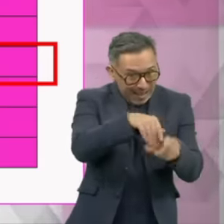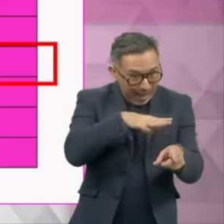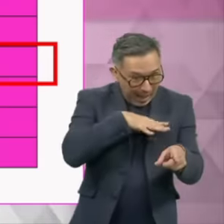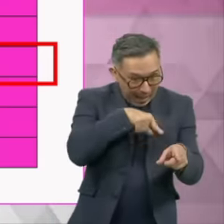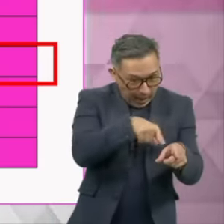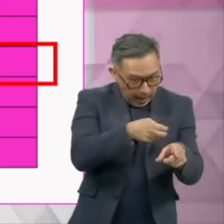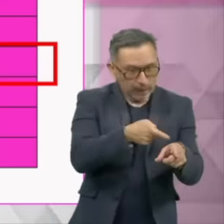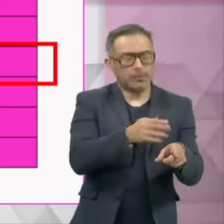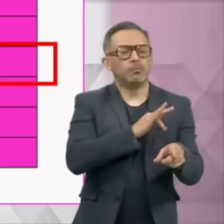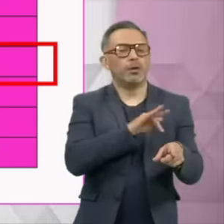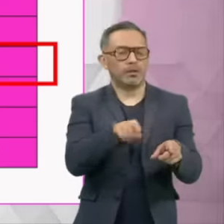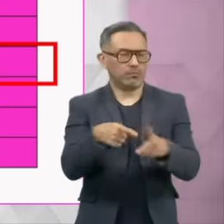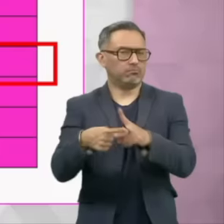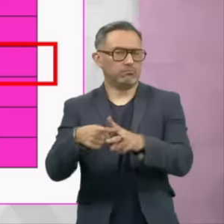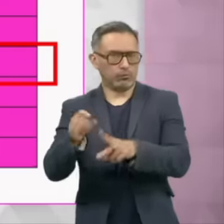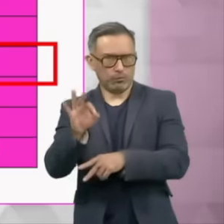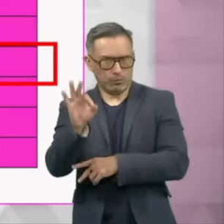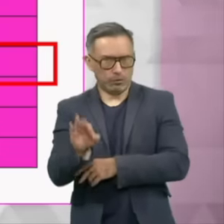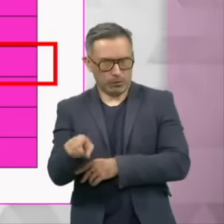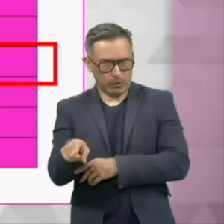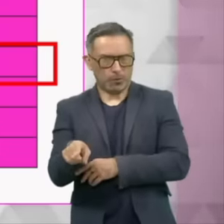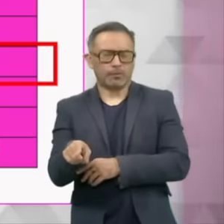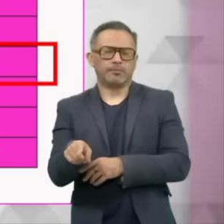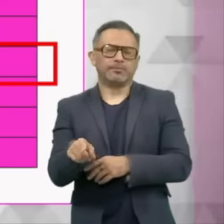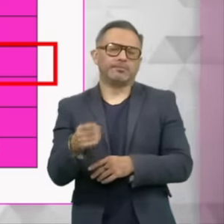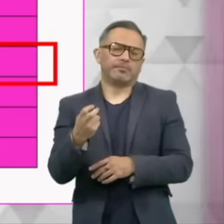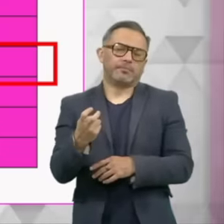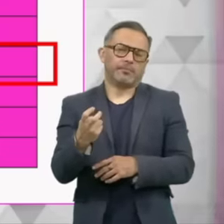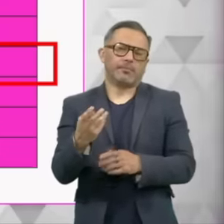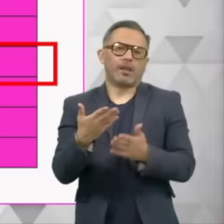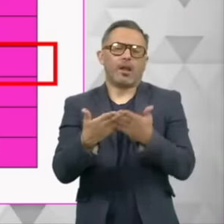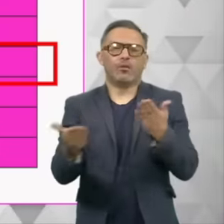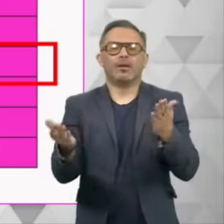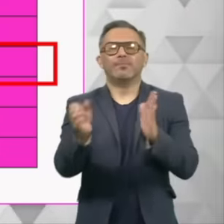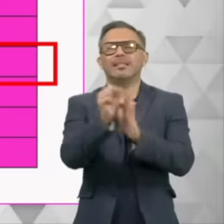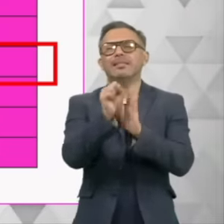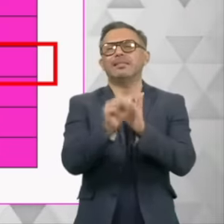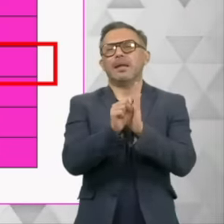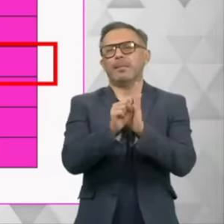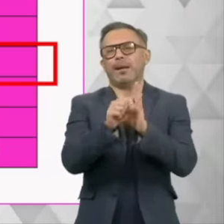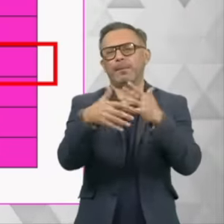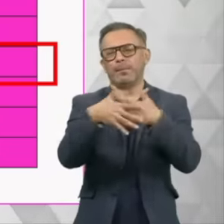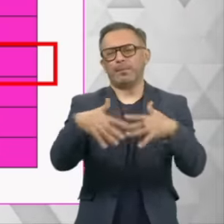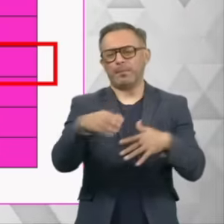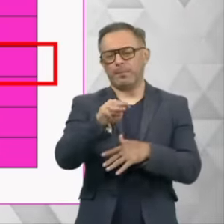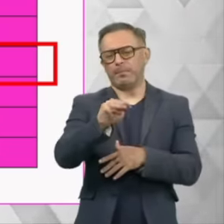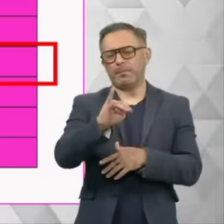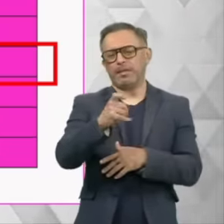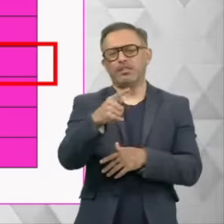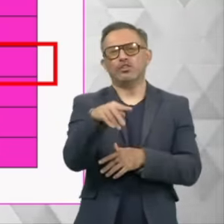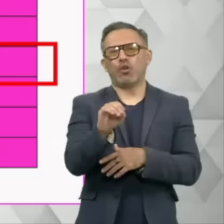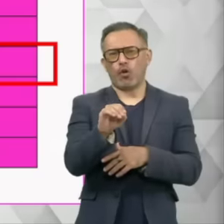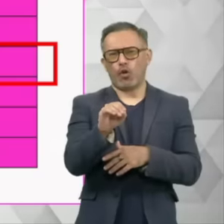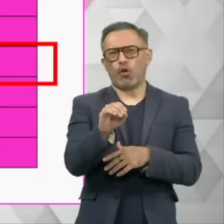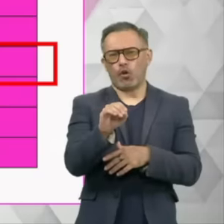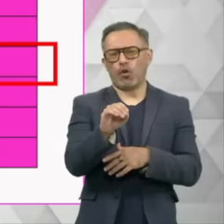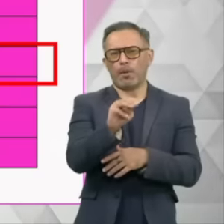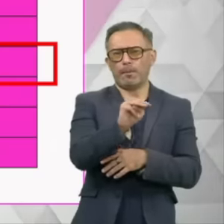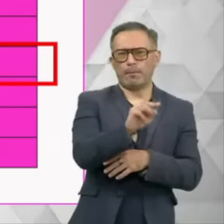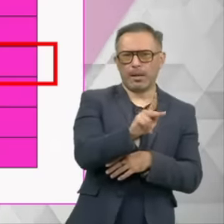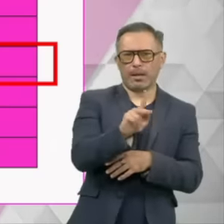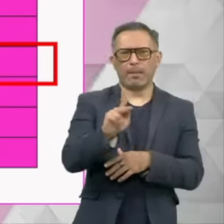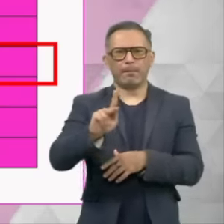es congruente con los valores reconocidos en nuestro sistema mixto con preponderancia mayoritaria,